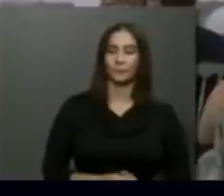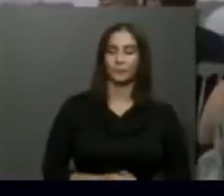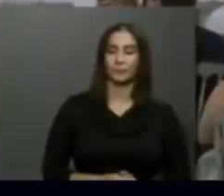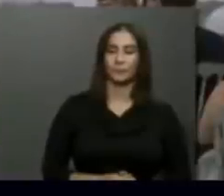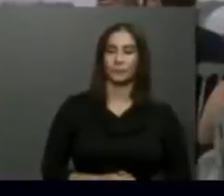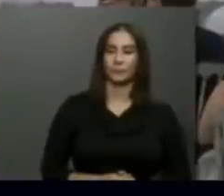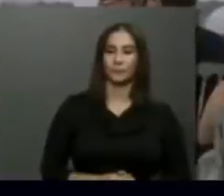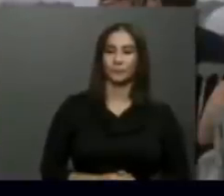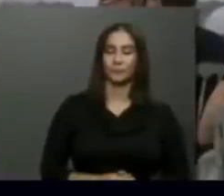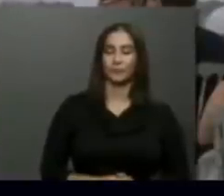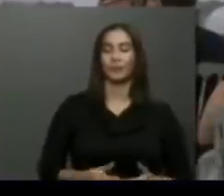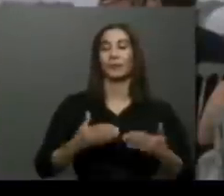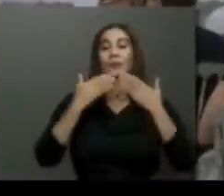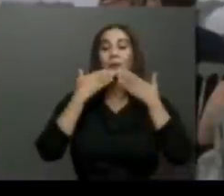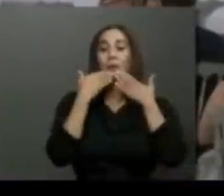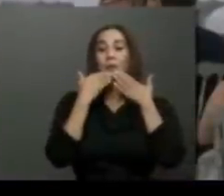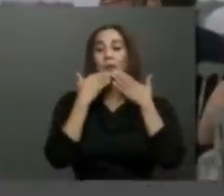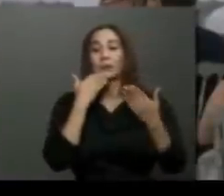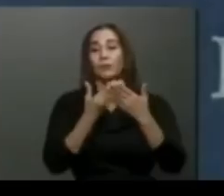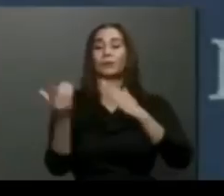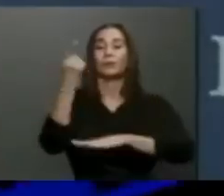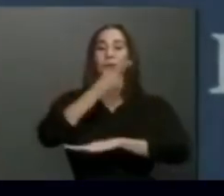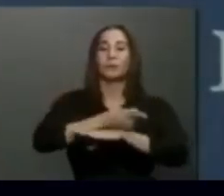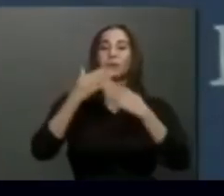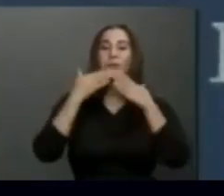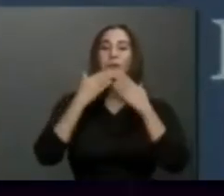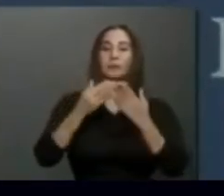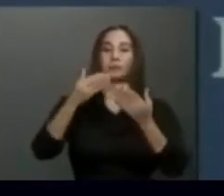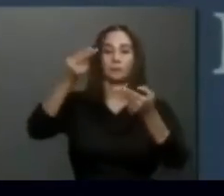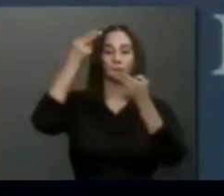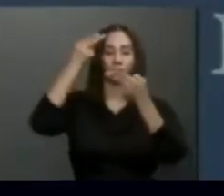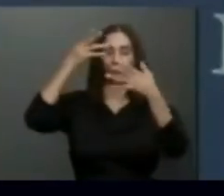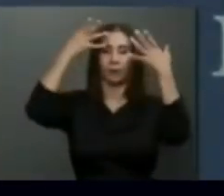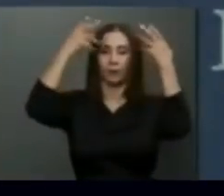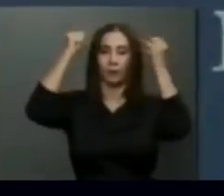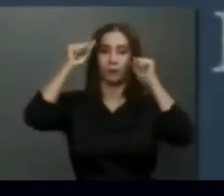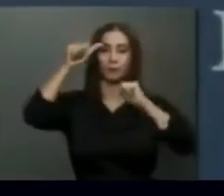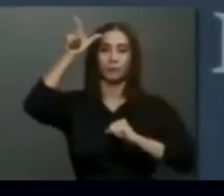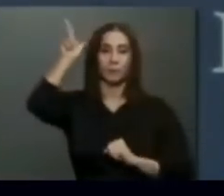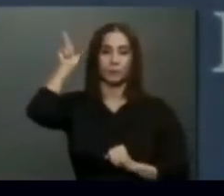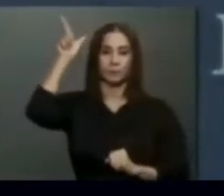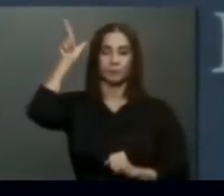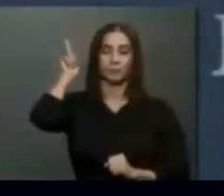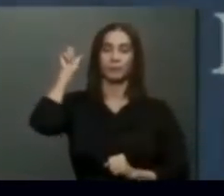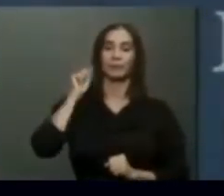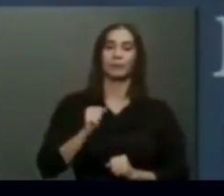Muy buenos días, muchísimas gracias. Excelentísimo señor presidente Luis